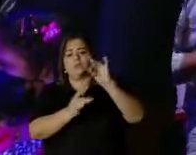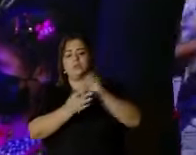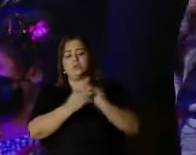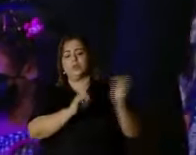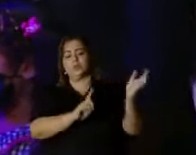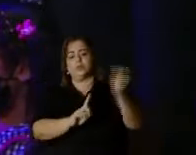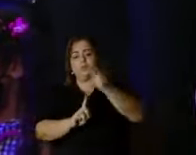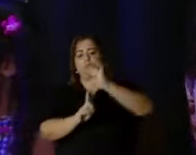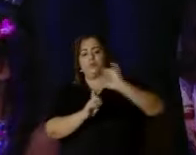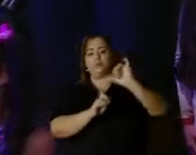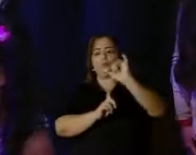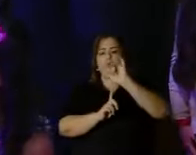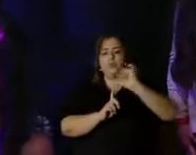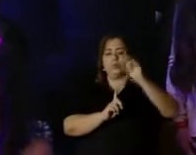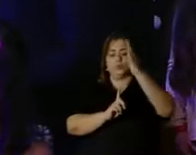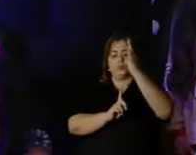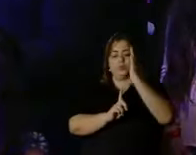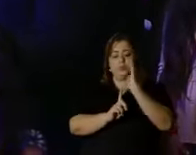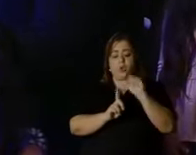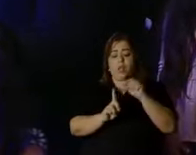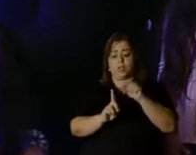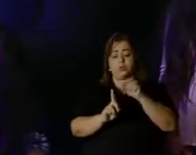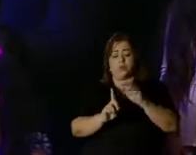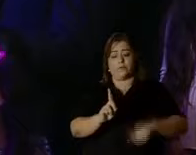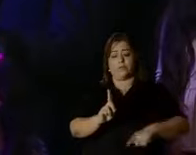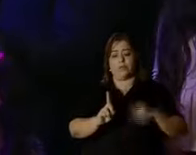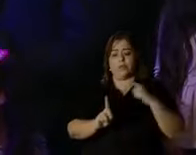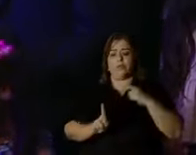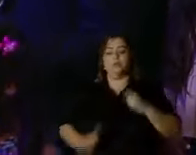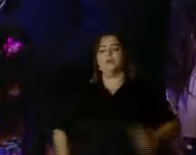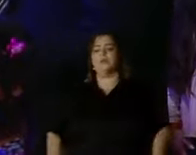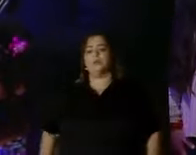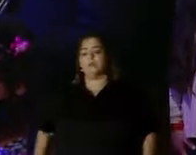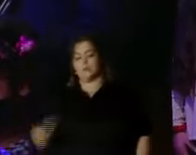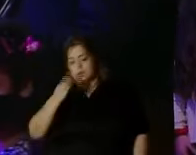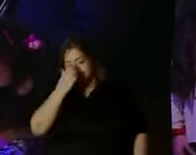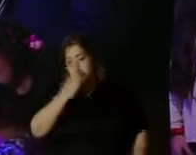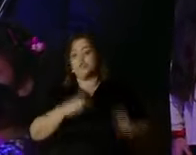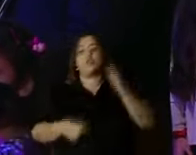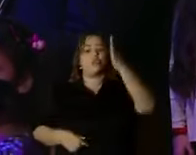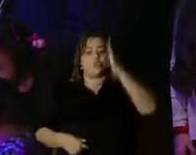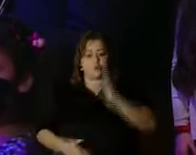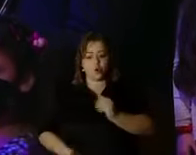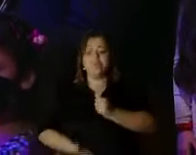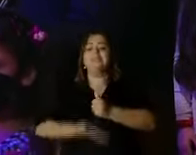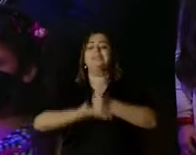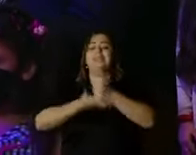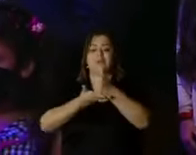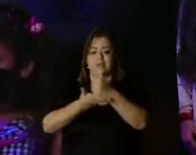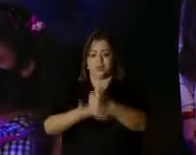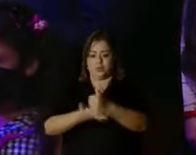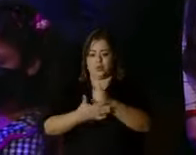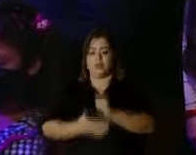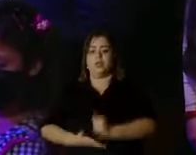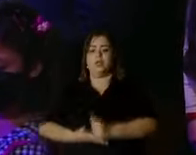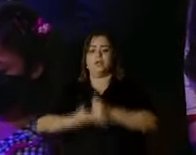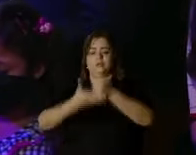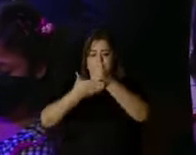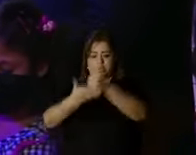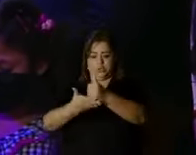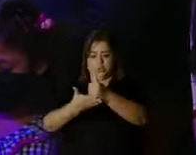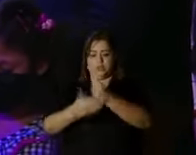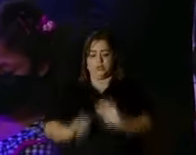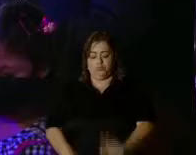Ahí está la unción de Dios sobre tu vida. Ahí está la unción de Dios. Él te va a ayudar. Él te va a ayudar a levantar tu familia,